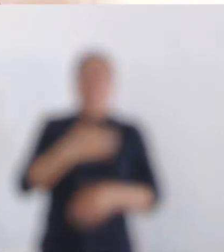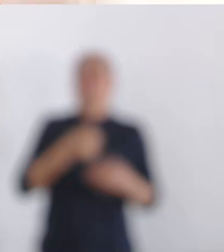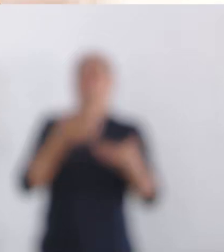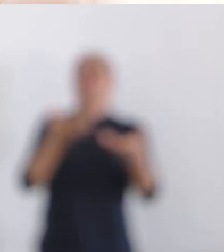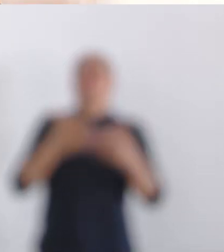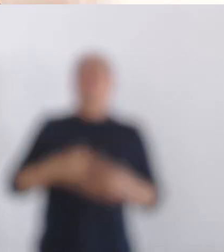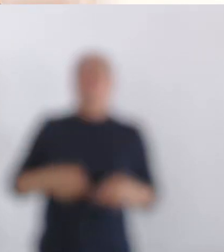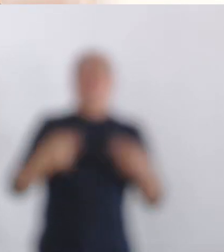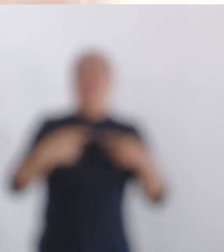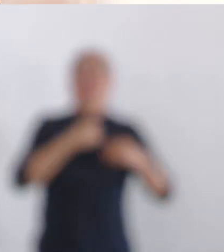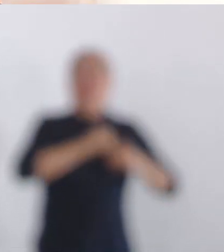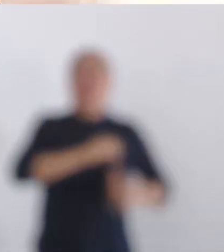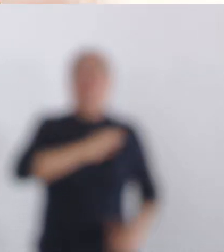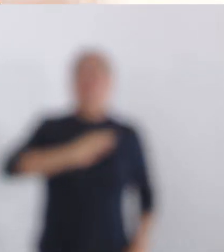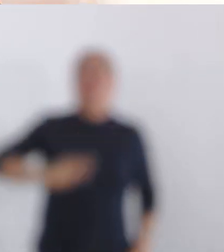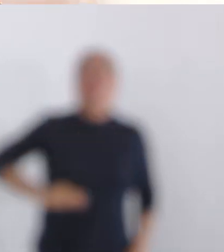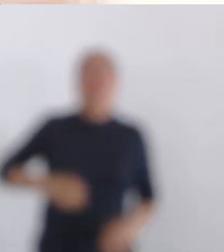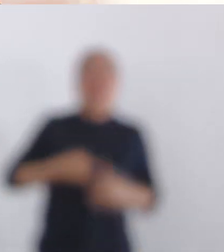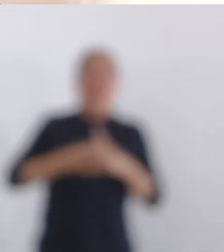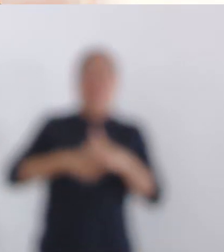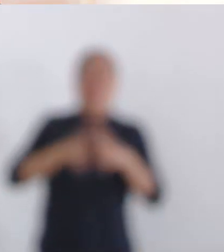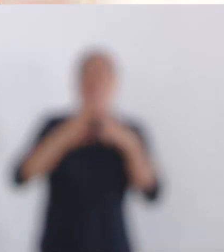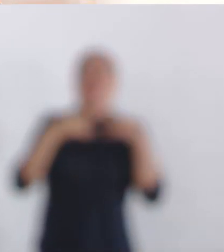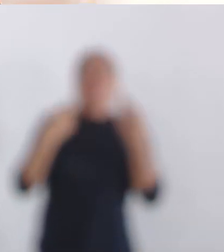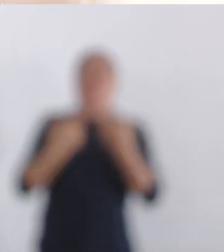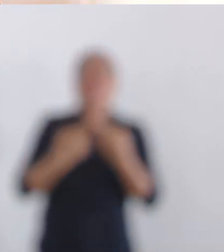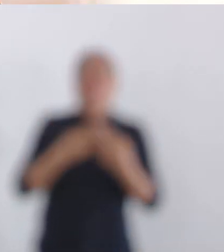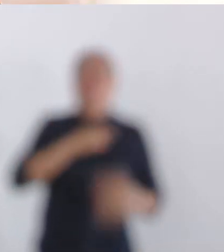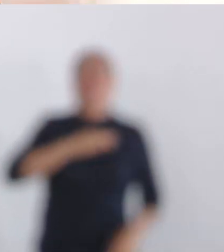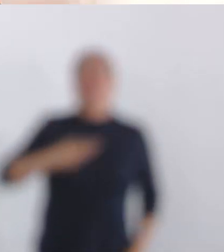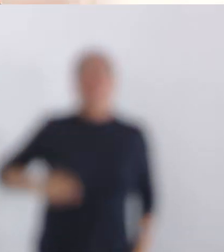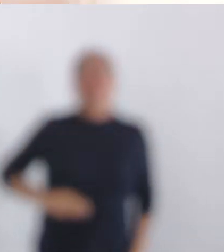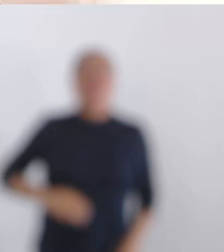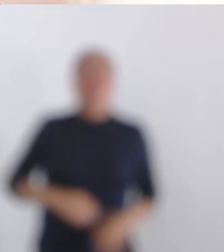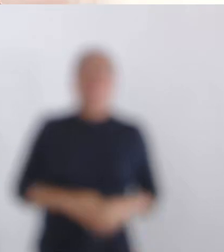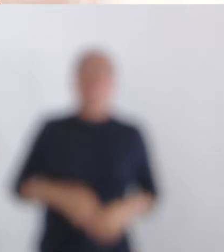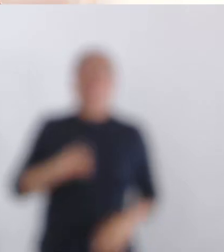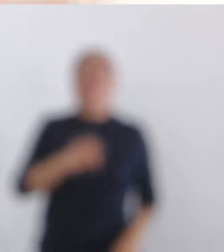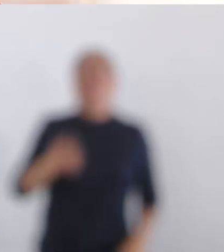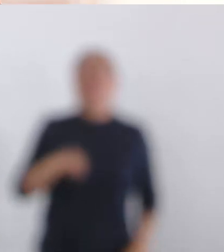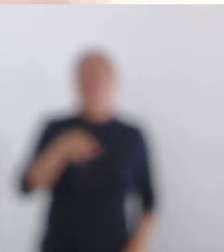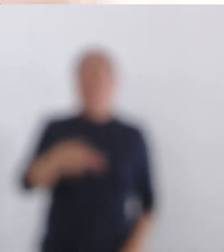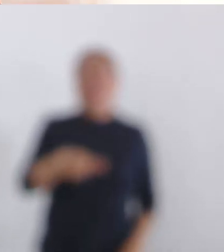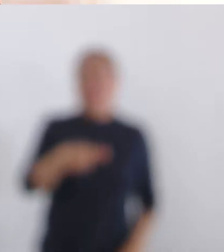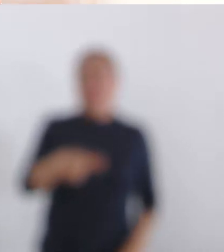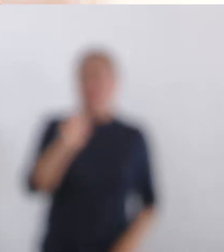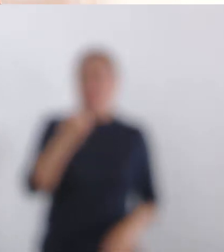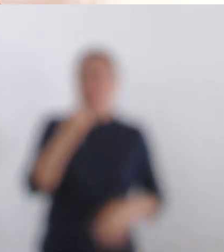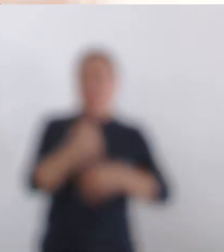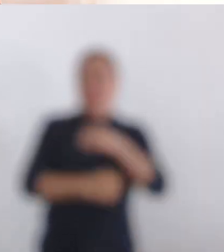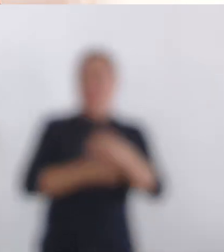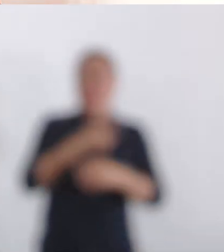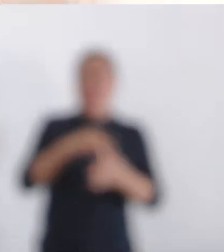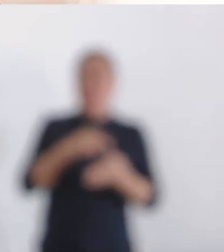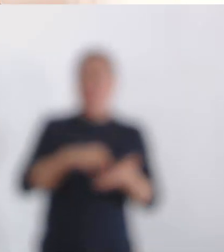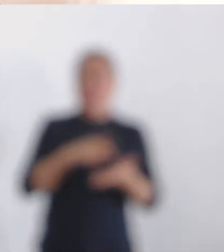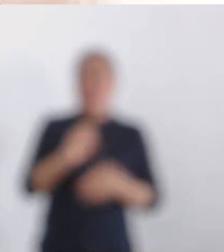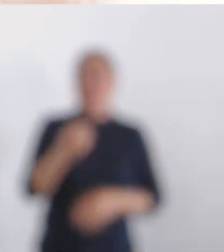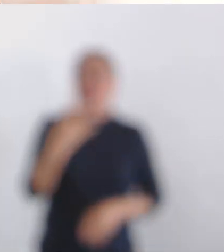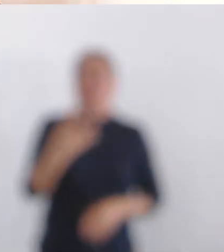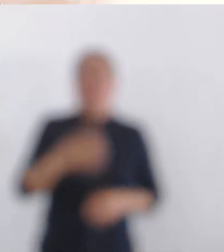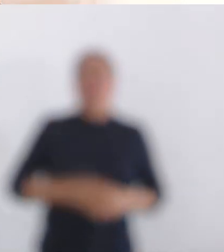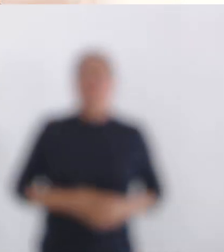señores concejales, te da inicio a esta sesión ordinaria de Cabildo, de fecha 17 de octubre del año 2024,